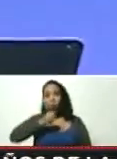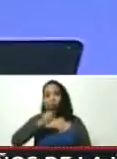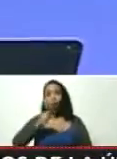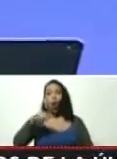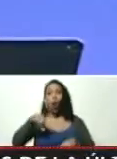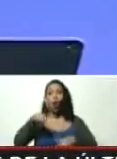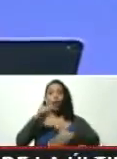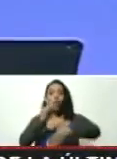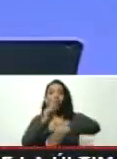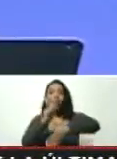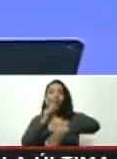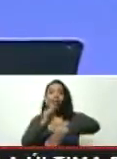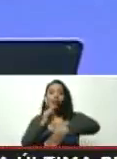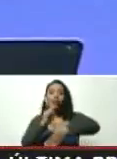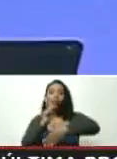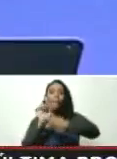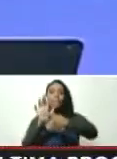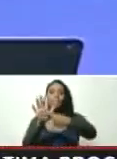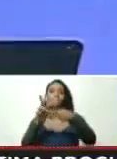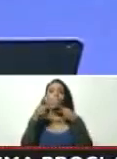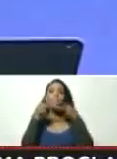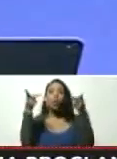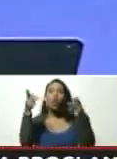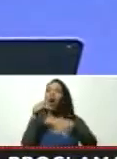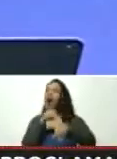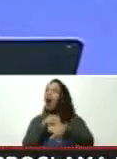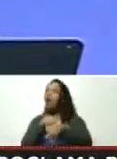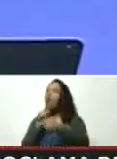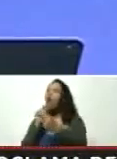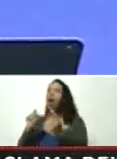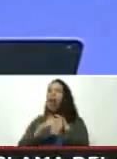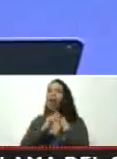¿verdad? ¿A qué hora es la entrevista?